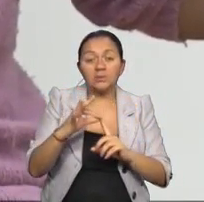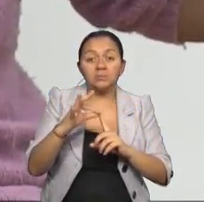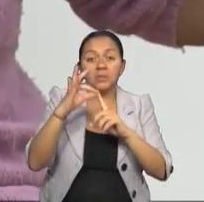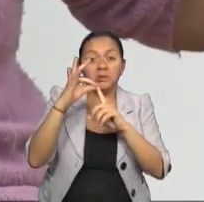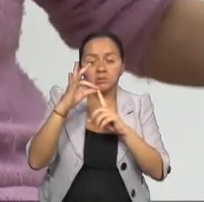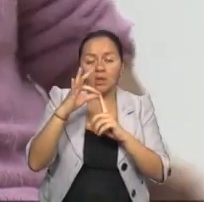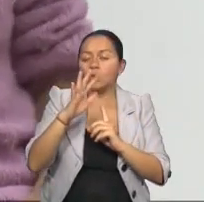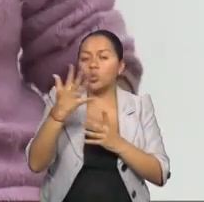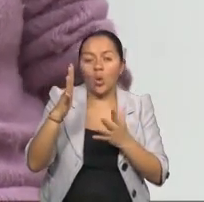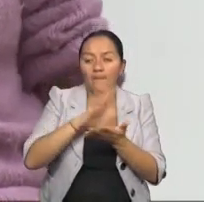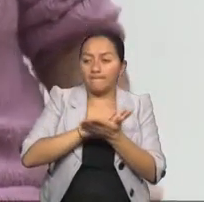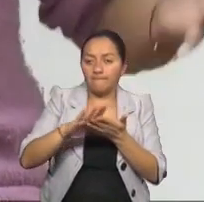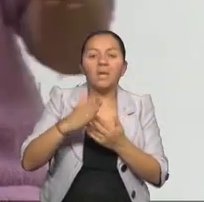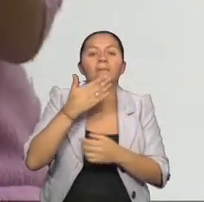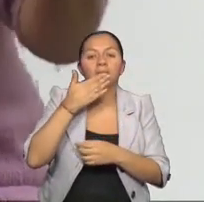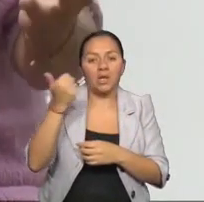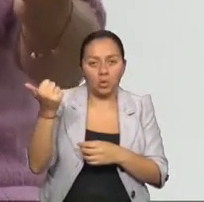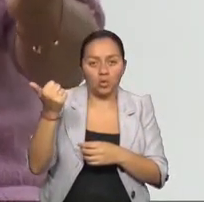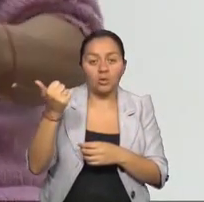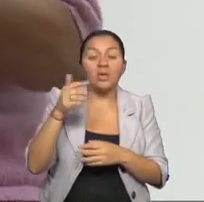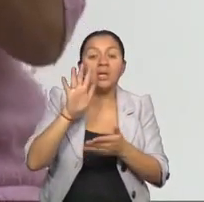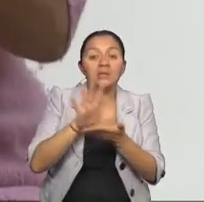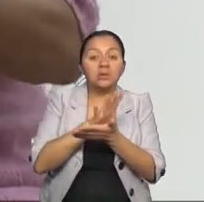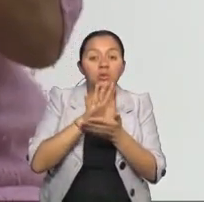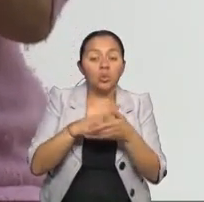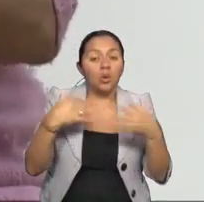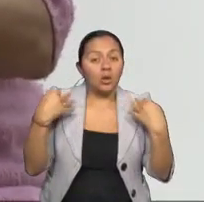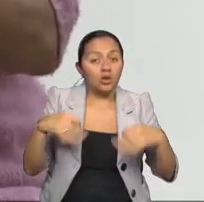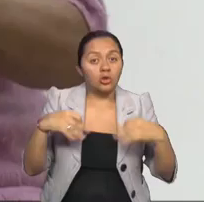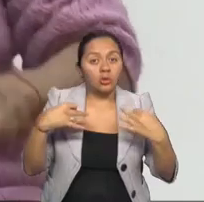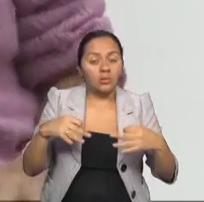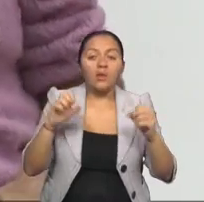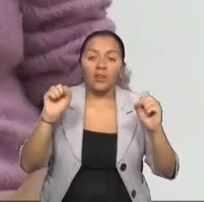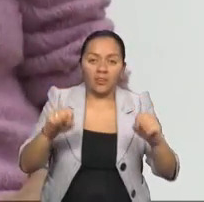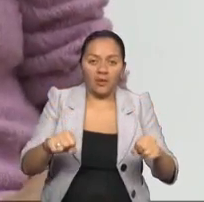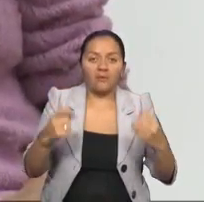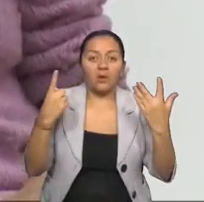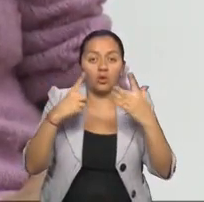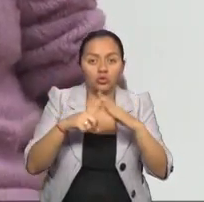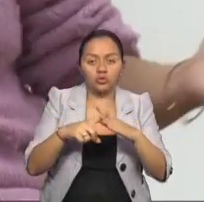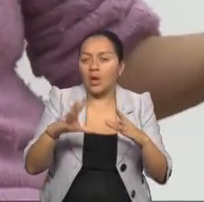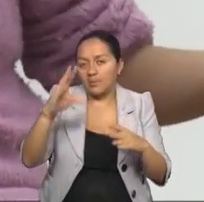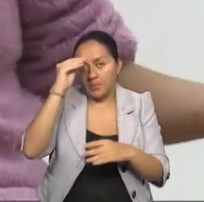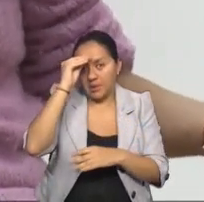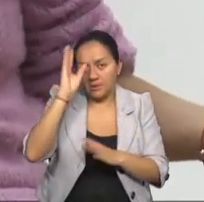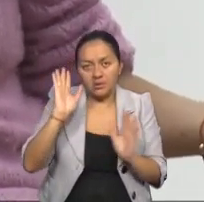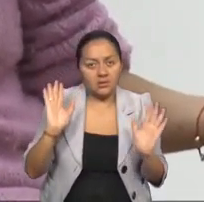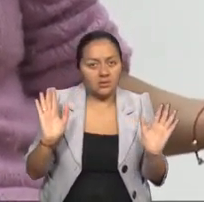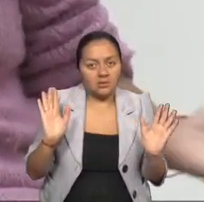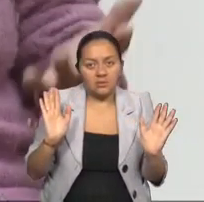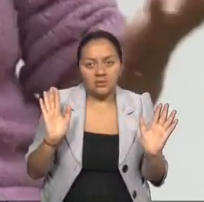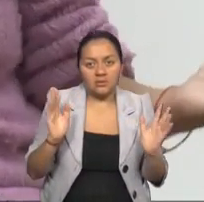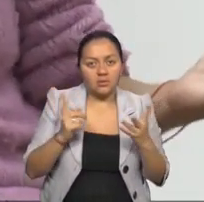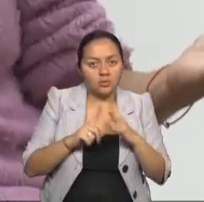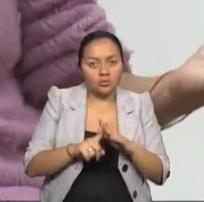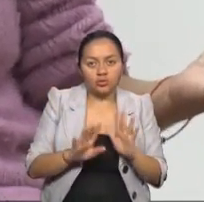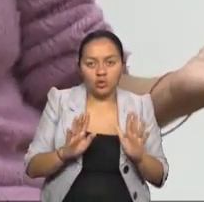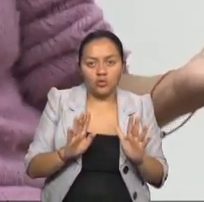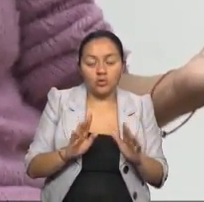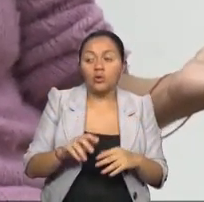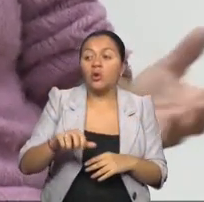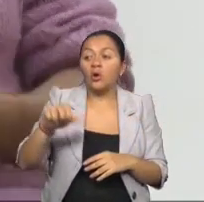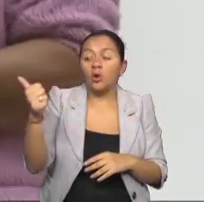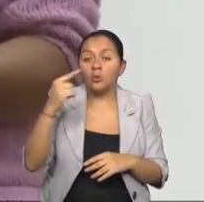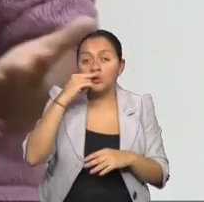cotidiana pues se tiene que ir adecuando a diversos procesos y los otros niños que no tienen